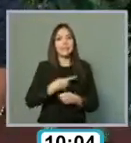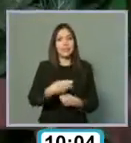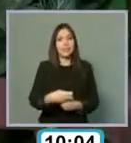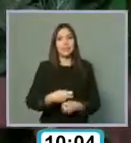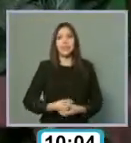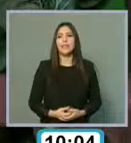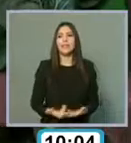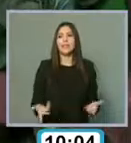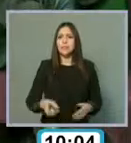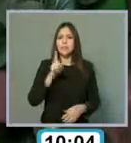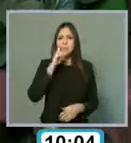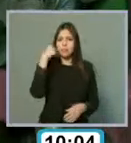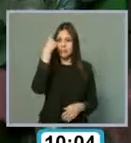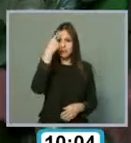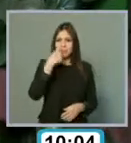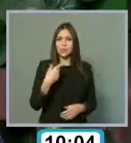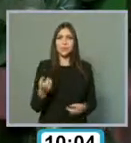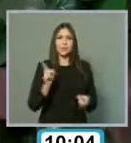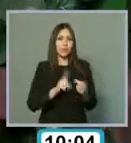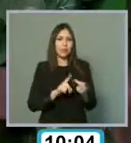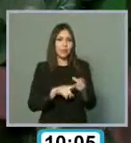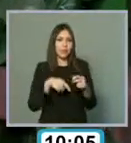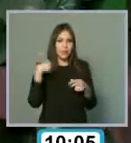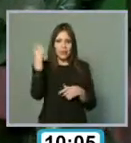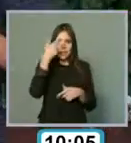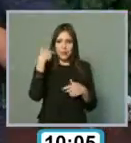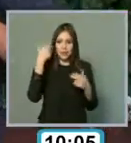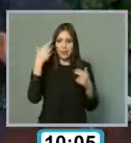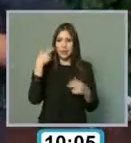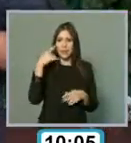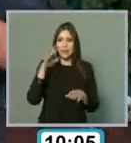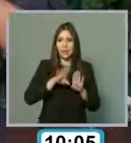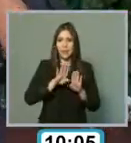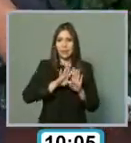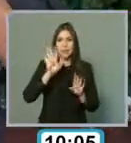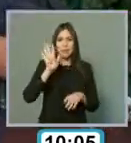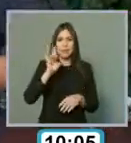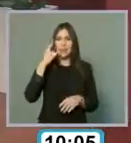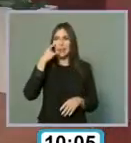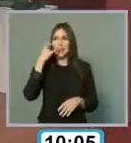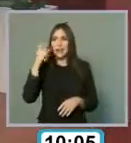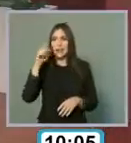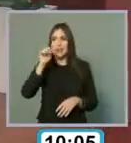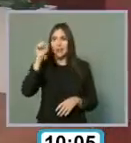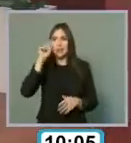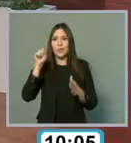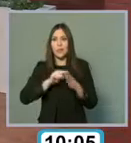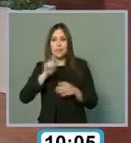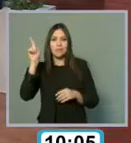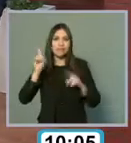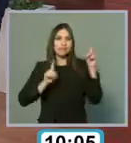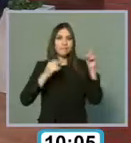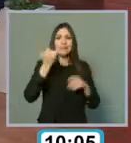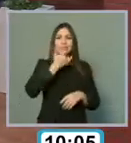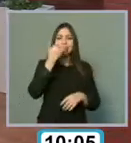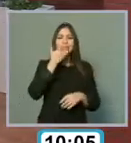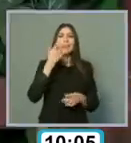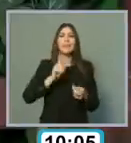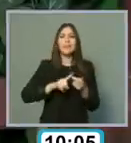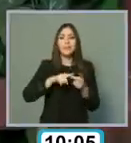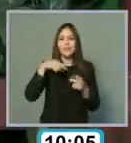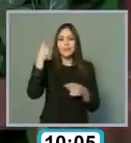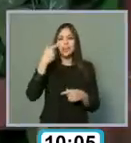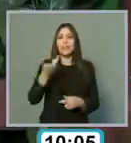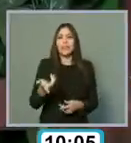¿de dónde es esta chava? Tiene así como su físico de por allá y de por acá y de por muchos lados. Oye, aparte, en las redes sociales,